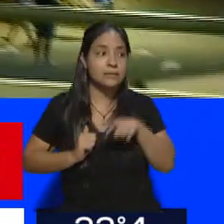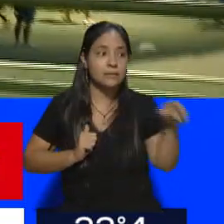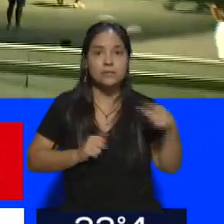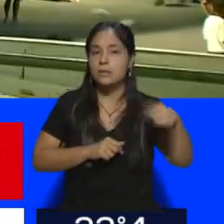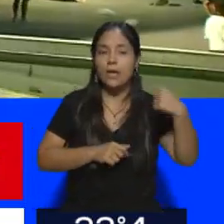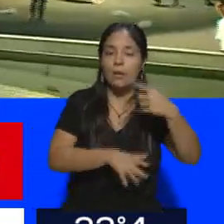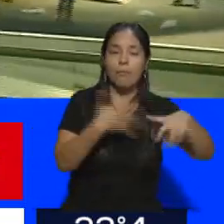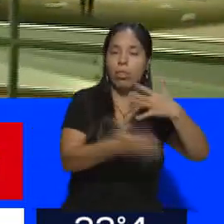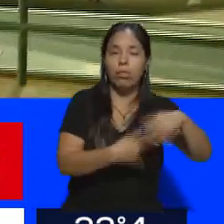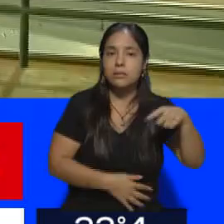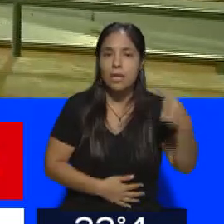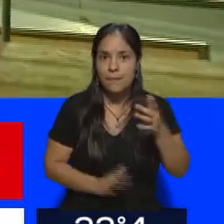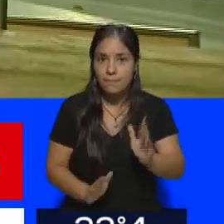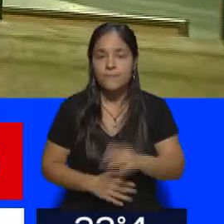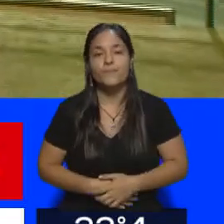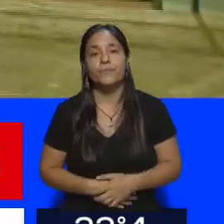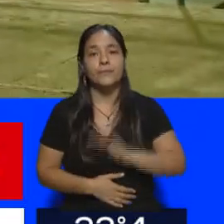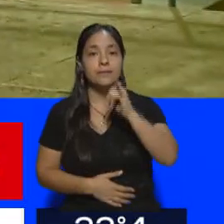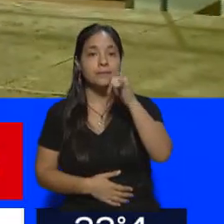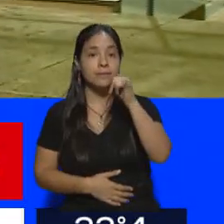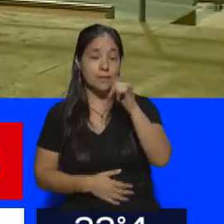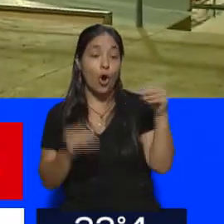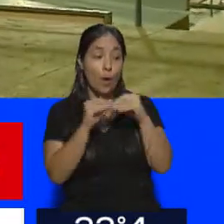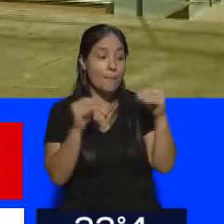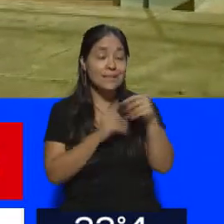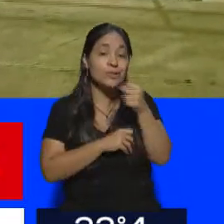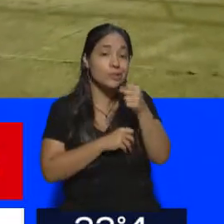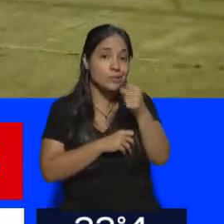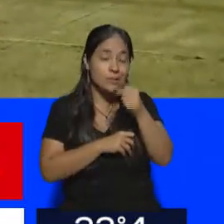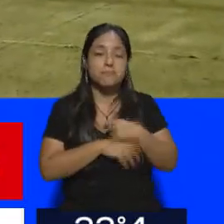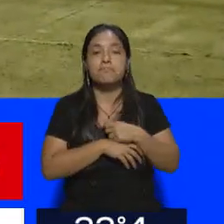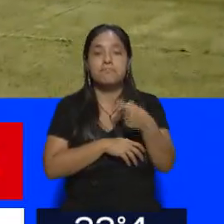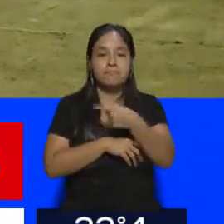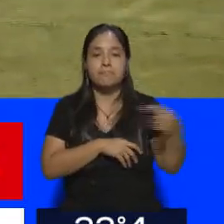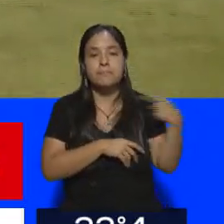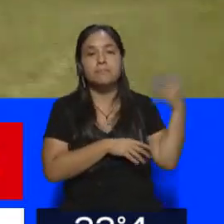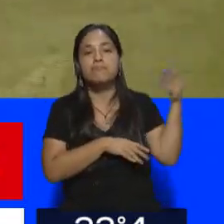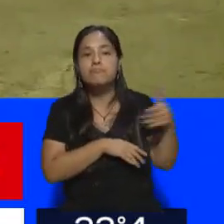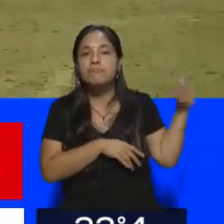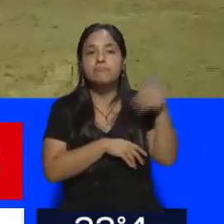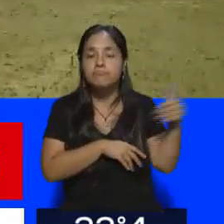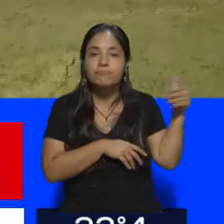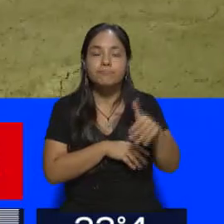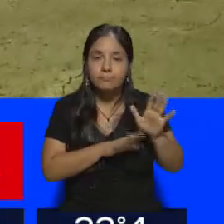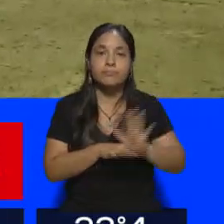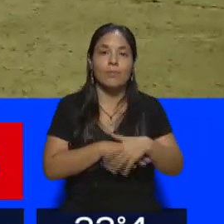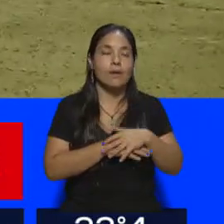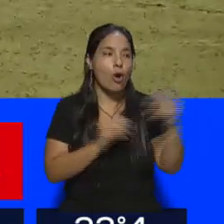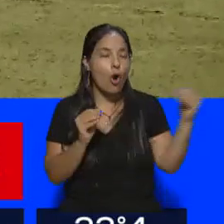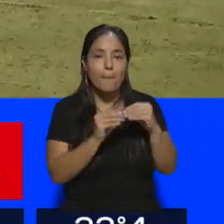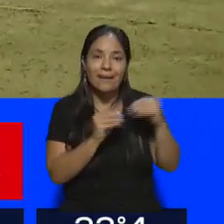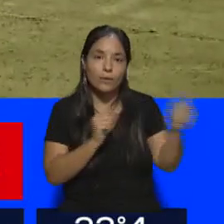Tal cual. Bueno, los mismos colegas chilenos, periodistas que en la semana fueron llegando y que estuvimos con ellos en la conferencia de Oldra, nos